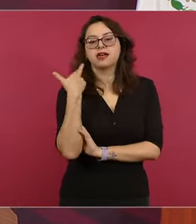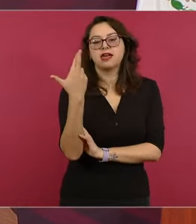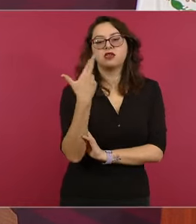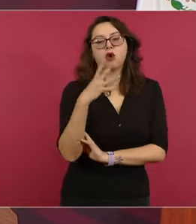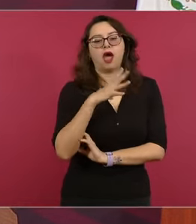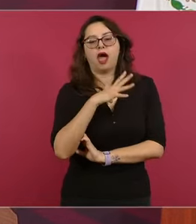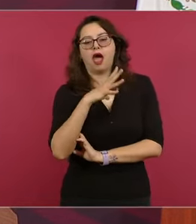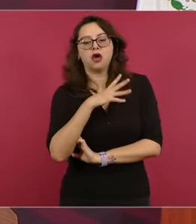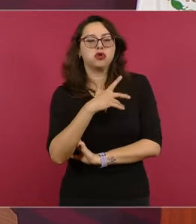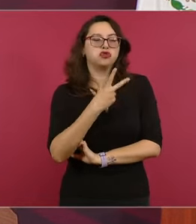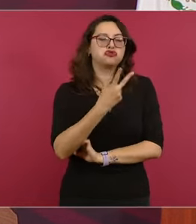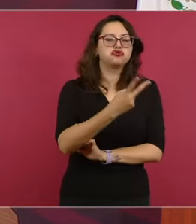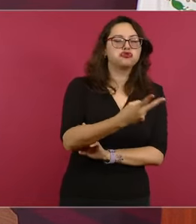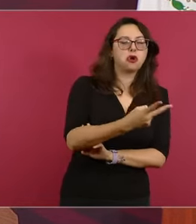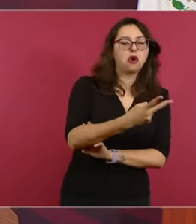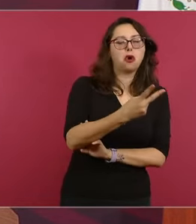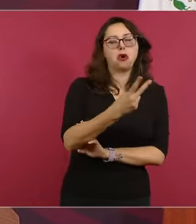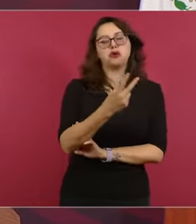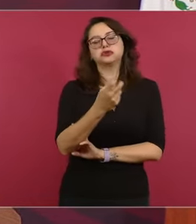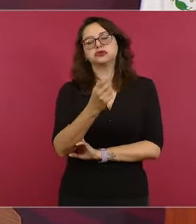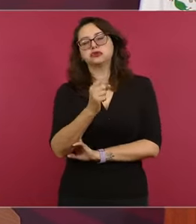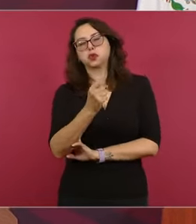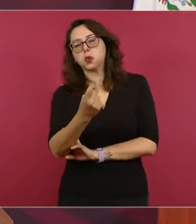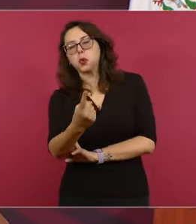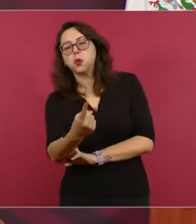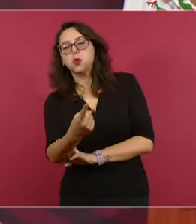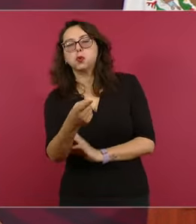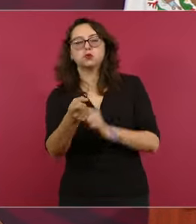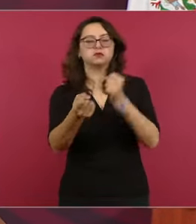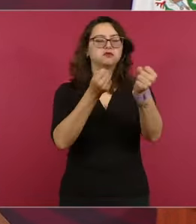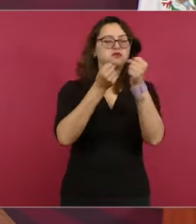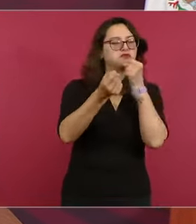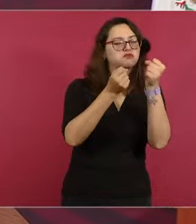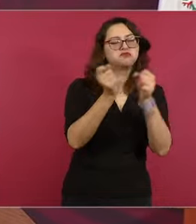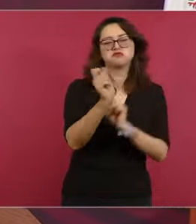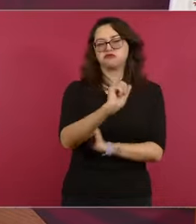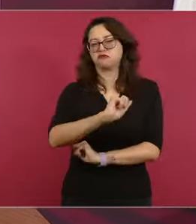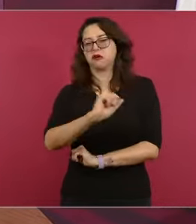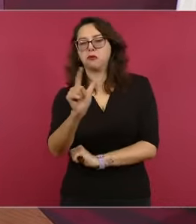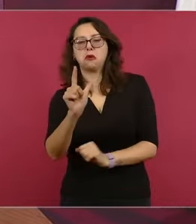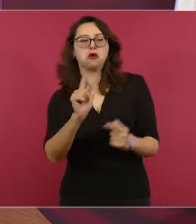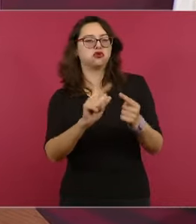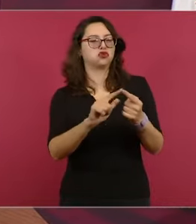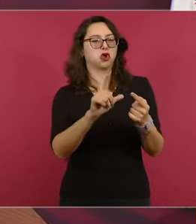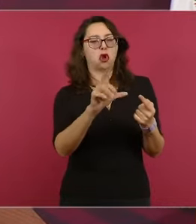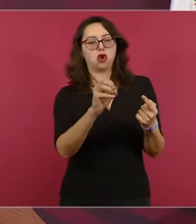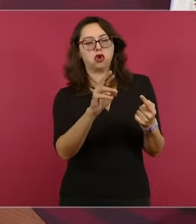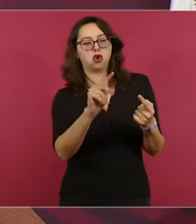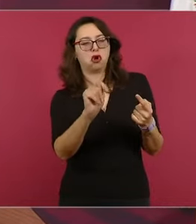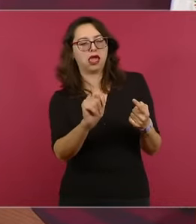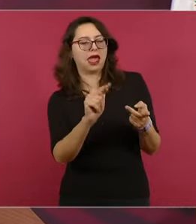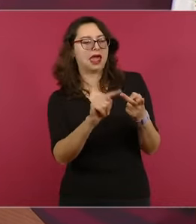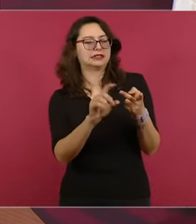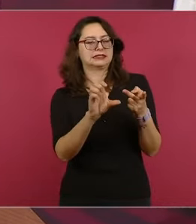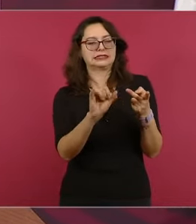sea, un López Dóriga, un Lore de Mola, ¿no?, un Ciro,